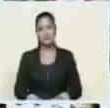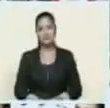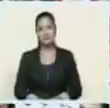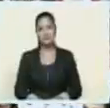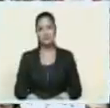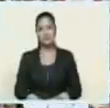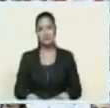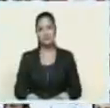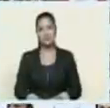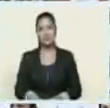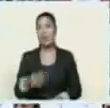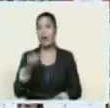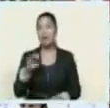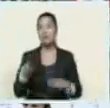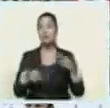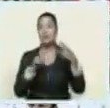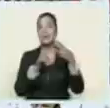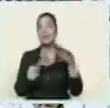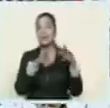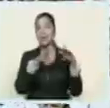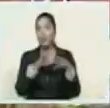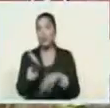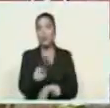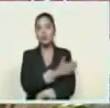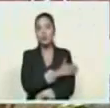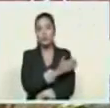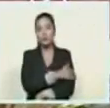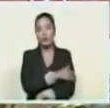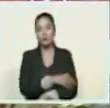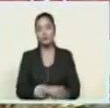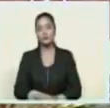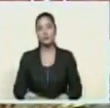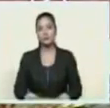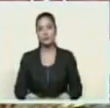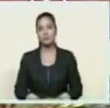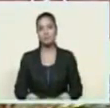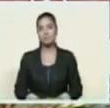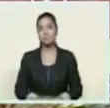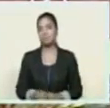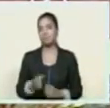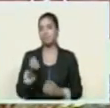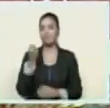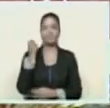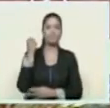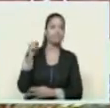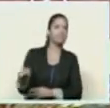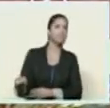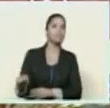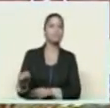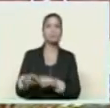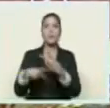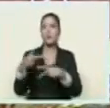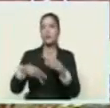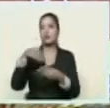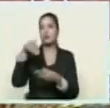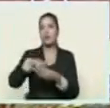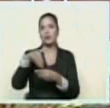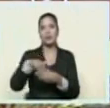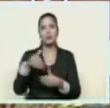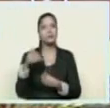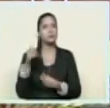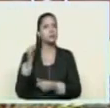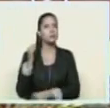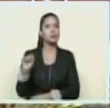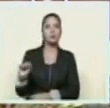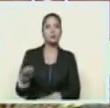y hay un tercer sector de la oposición debe conocer el proceso electoral